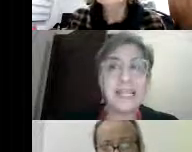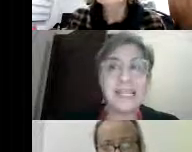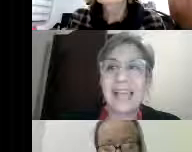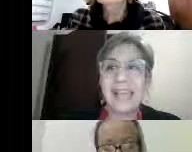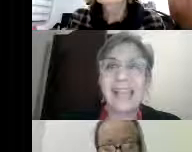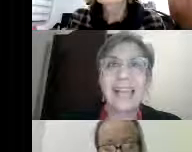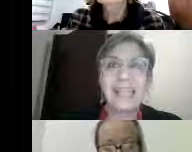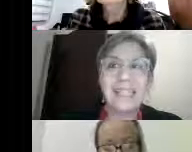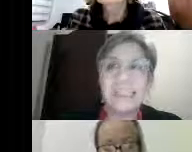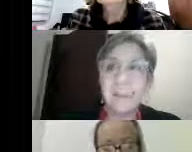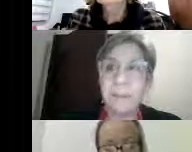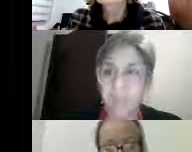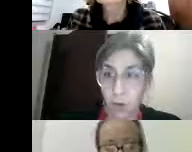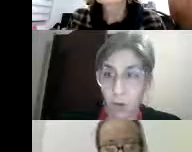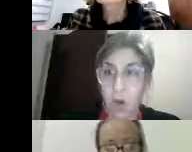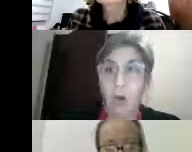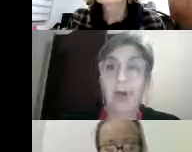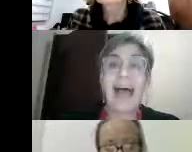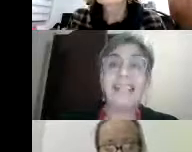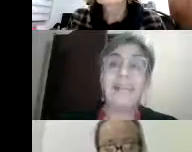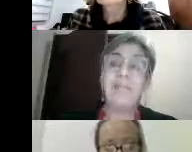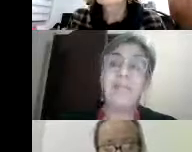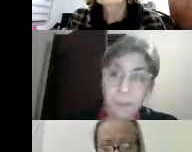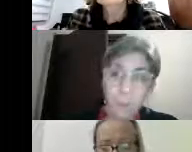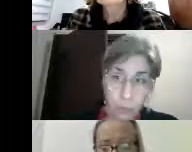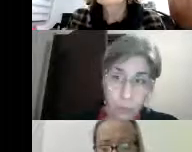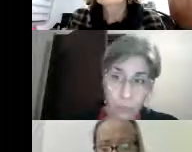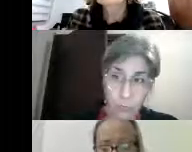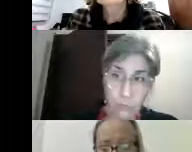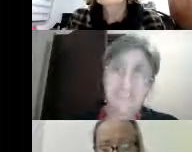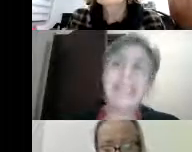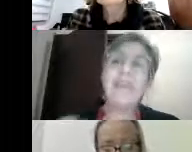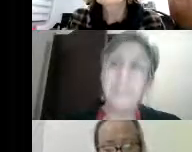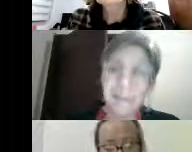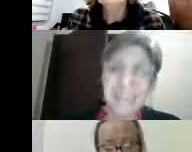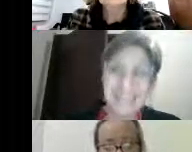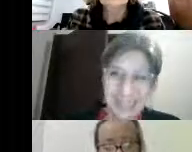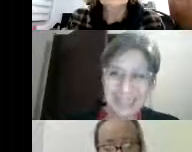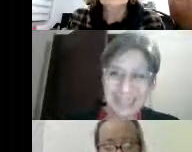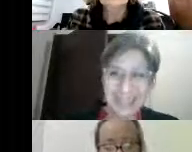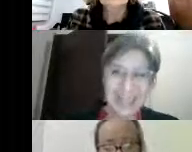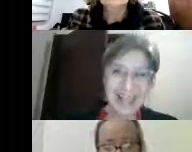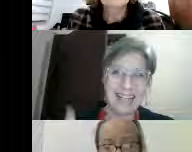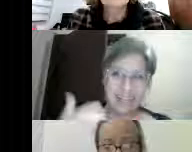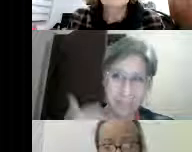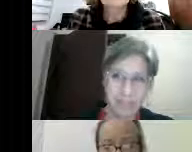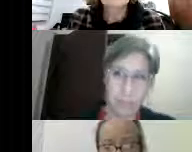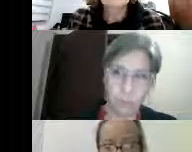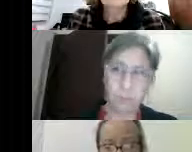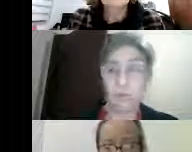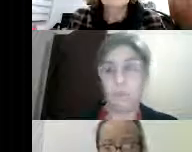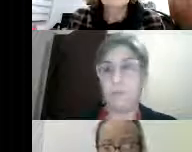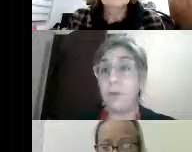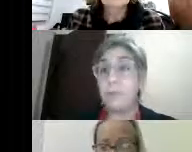de cosas, la gente tiene más miedo a transmitir el virus que a lo que le pase a sí